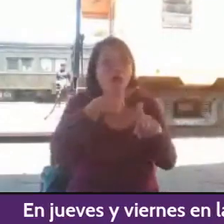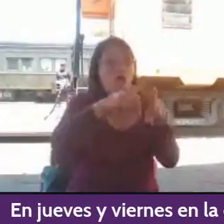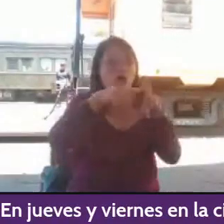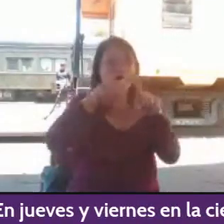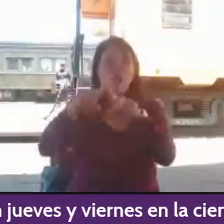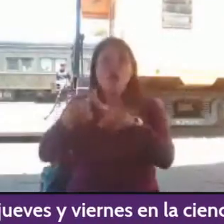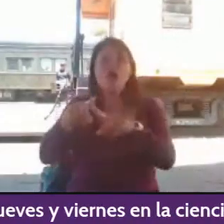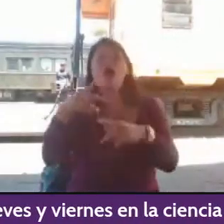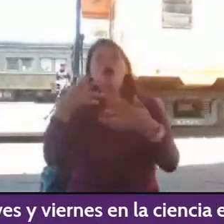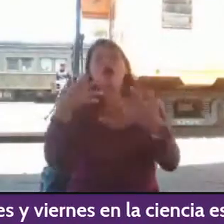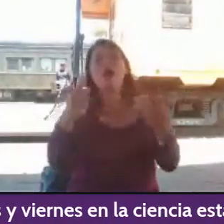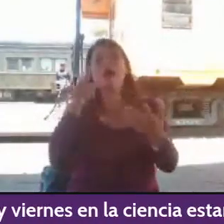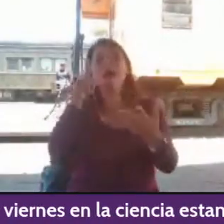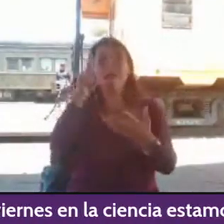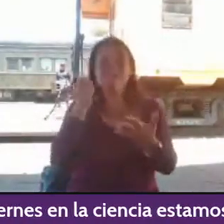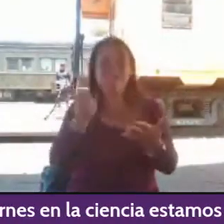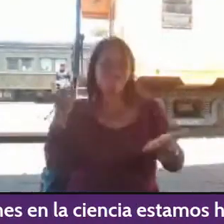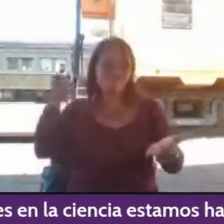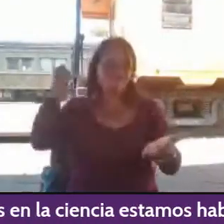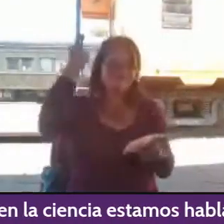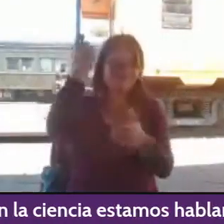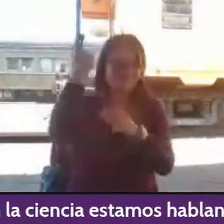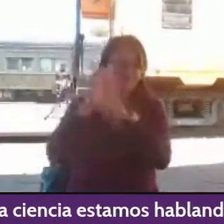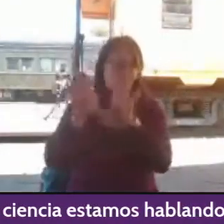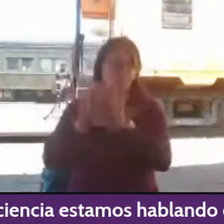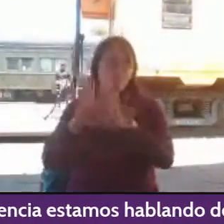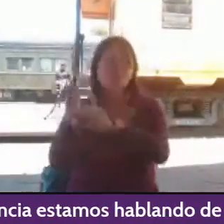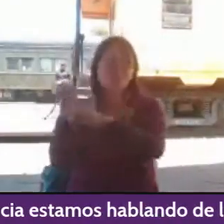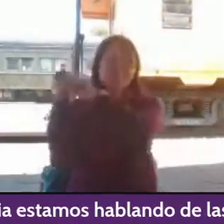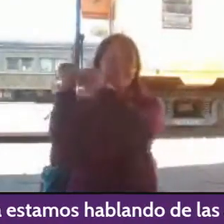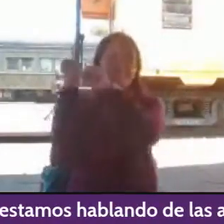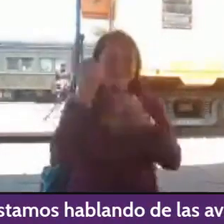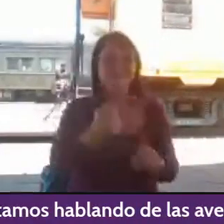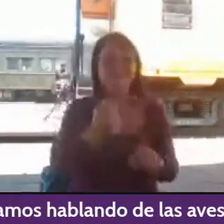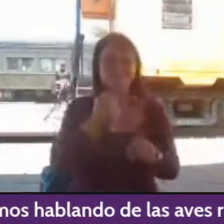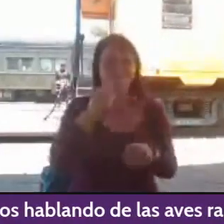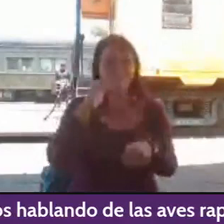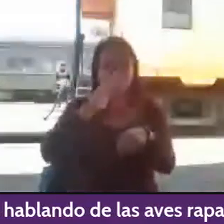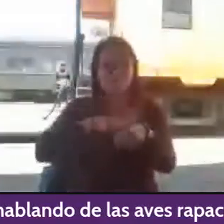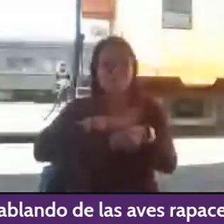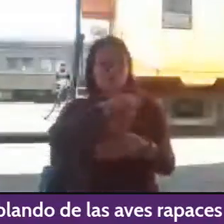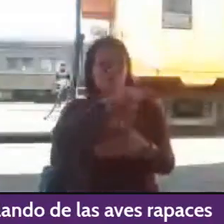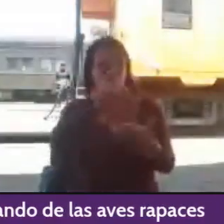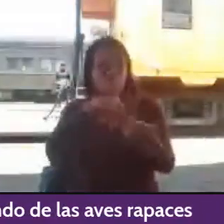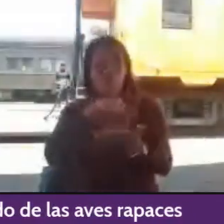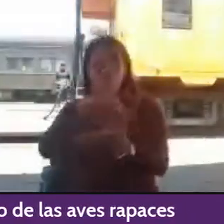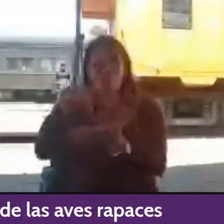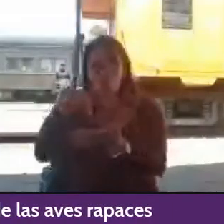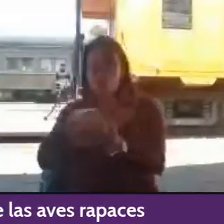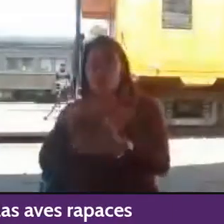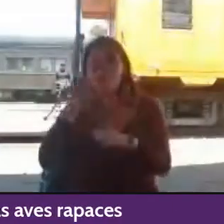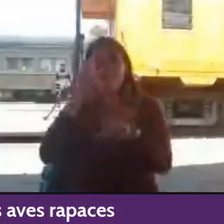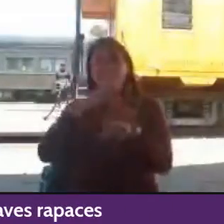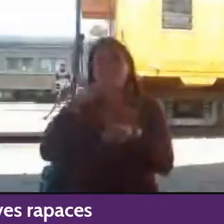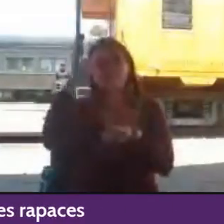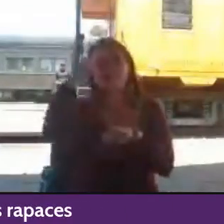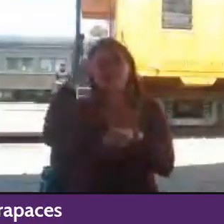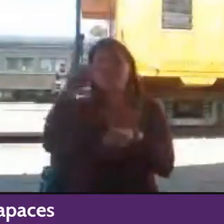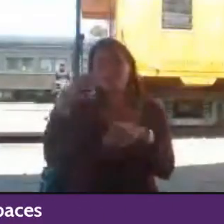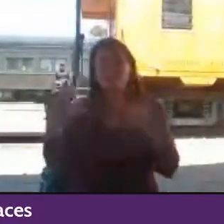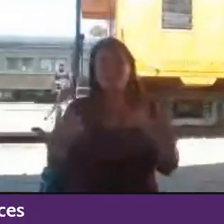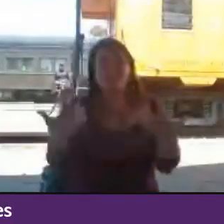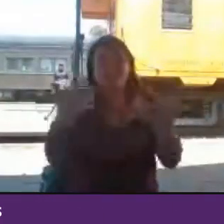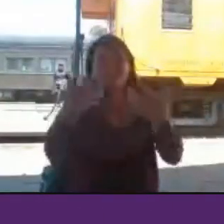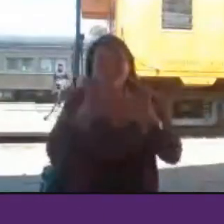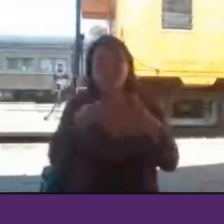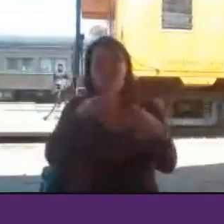más espacios, es decir, que se han podido adaptar de forma adecuada a las condiciones de esos entornos. ¿Ustedes qué creen? ¿Quién va a